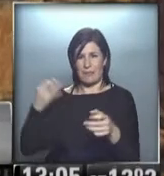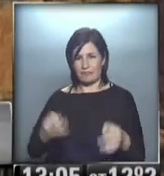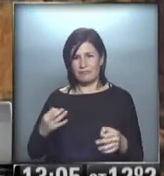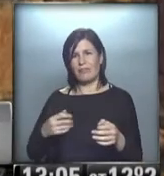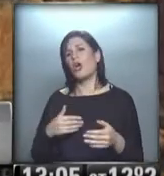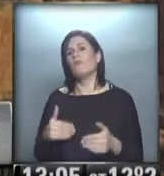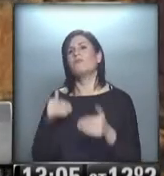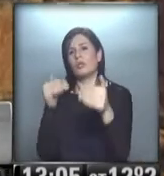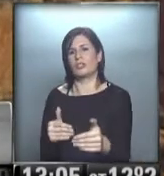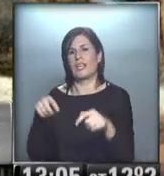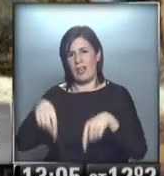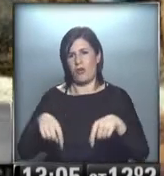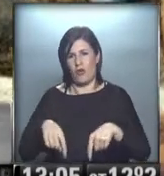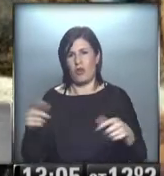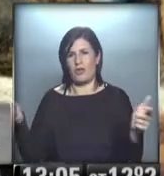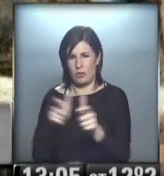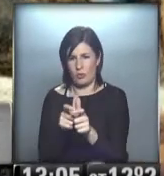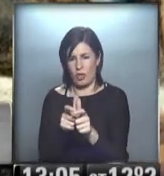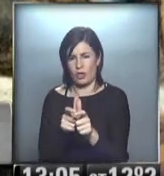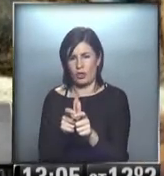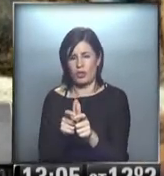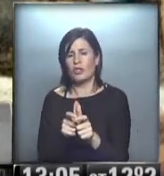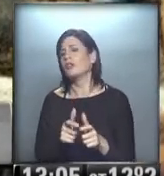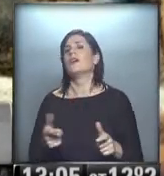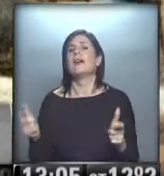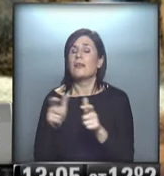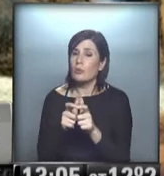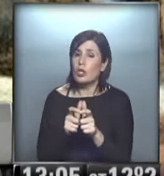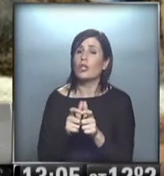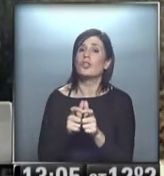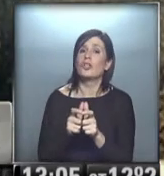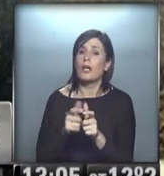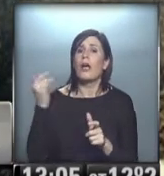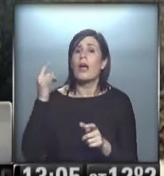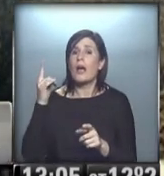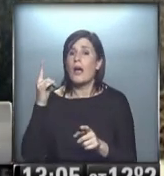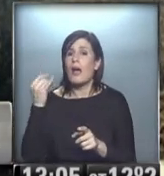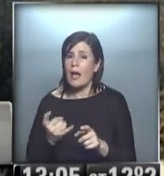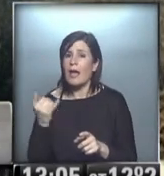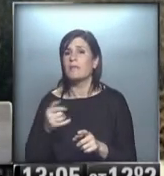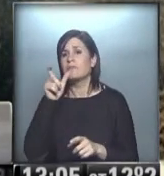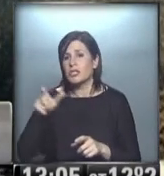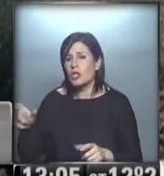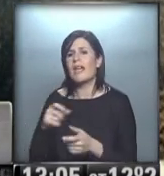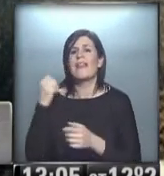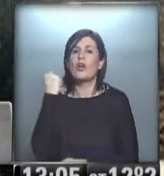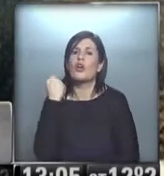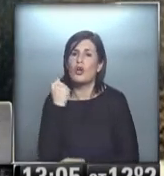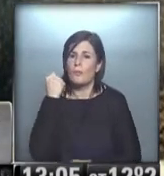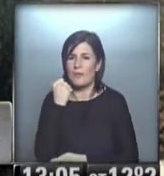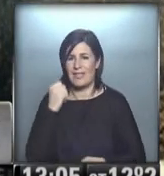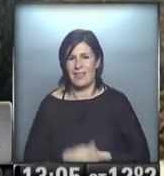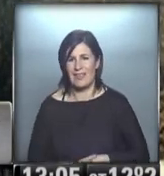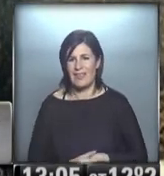últimas horas, hay una nueva reunión con el mediador Daniel Pollack y de la que participan altos funcionarios de la cartera económica. Se produce dos días después